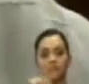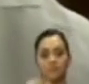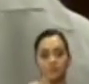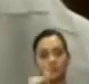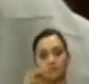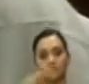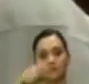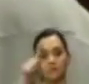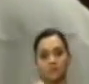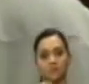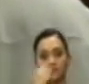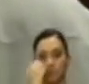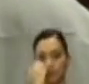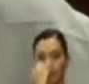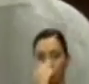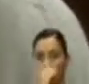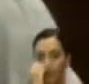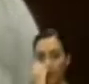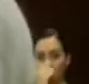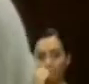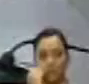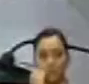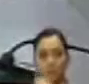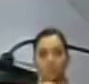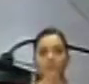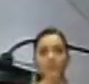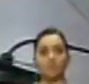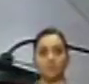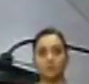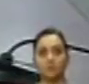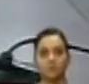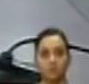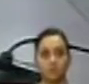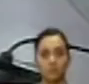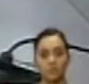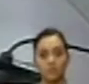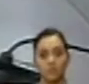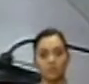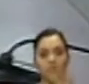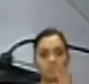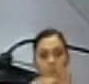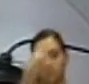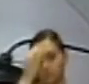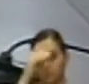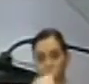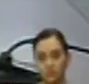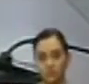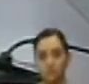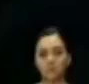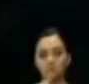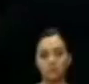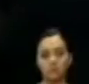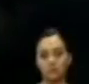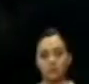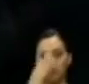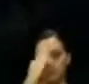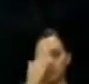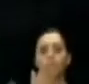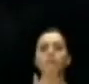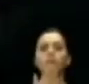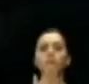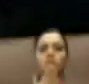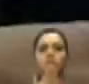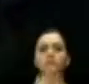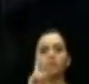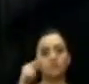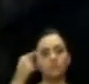Por favor, Charlie, haga la pregunta. Bienvenido. Muchas gracias, señor presidente, autoridades, colegas, buenas tardes. Señor presidente, solo saber en cuanto a cómo le fue al gobierno